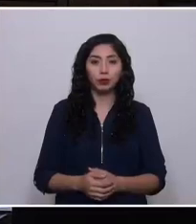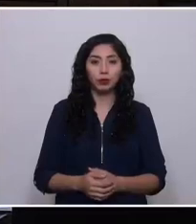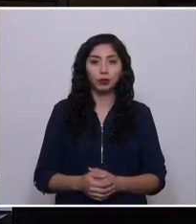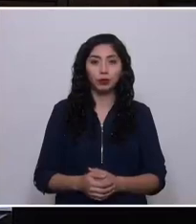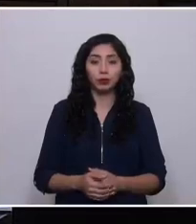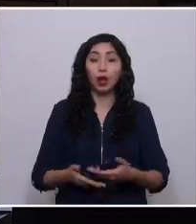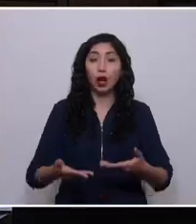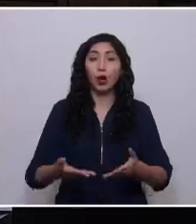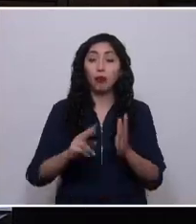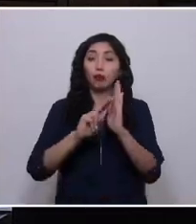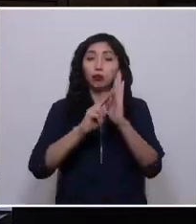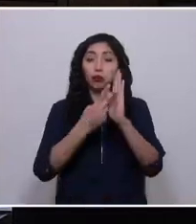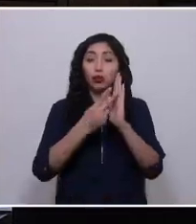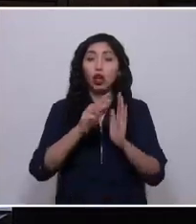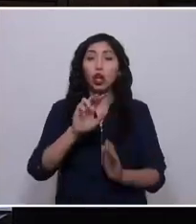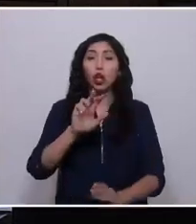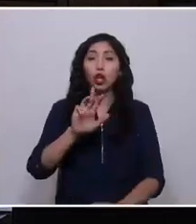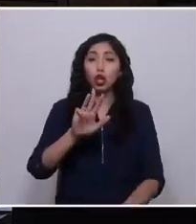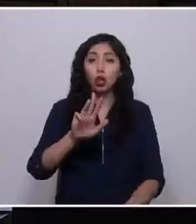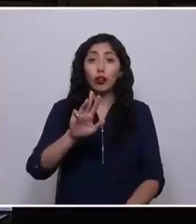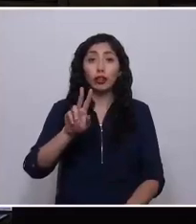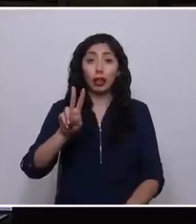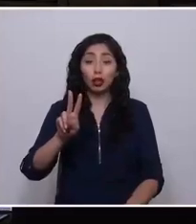la indicación número 92, ha sido retirada.